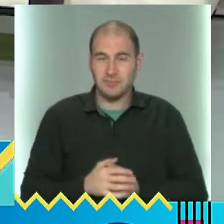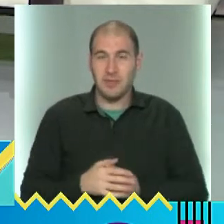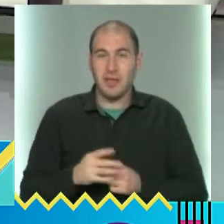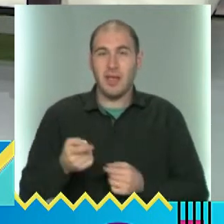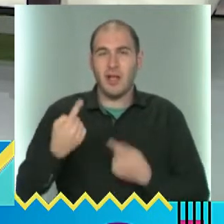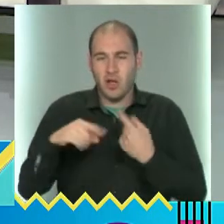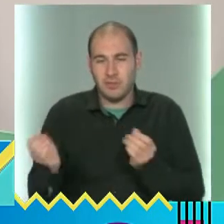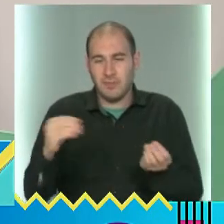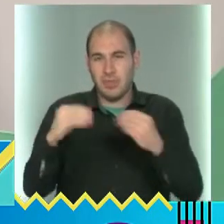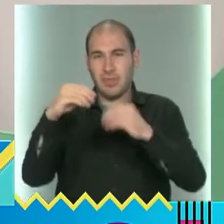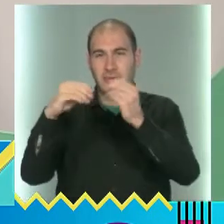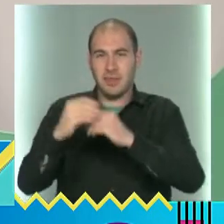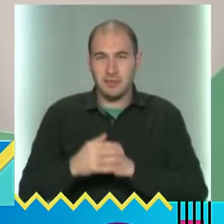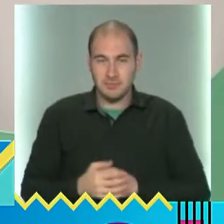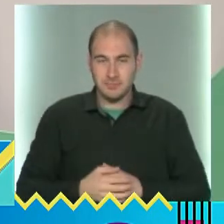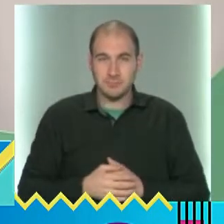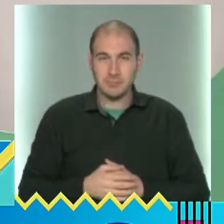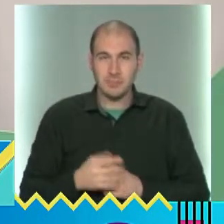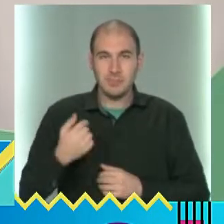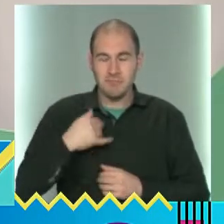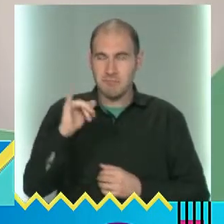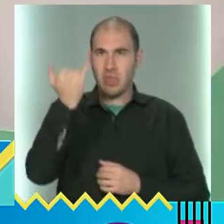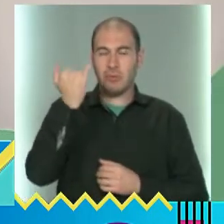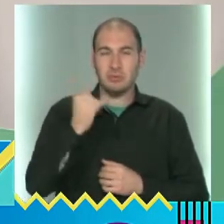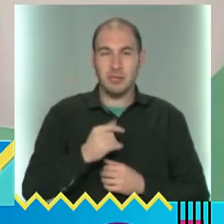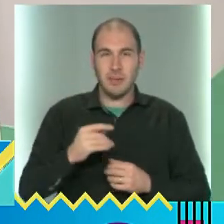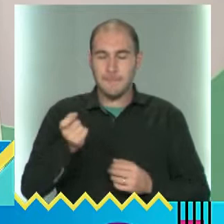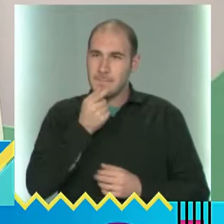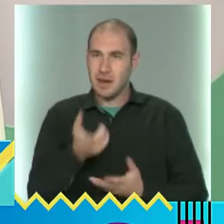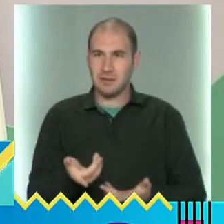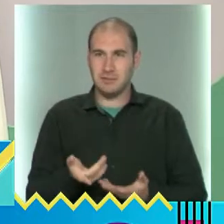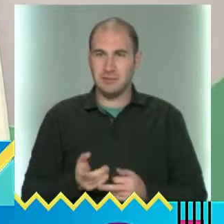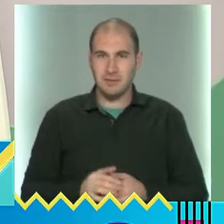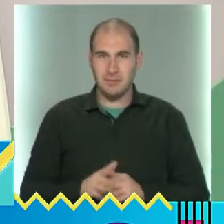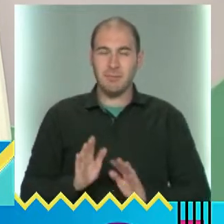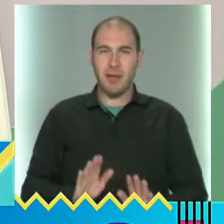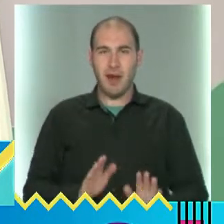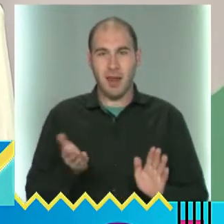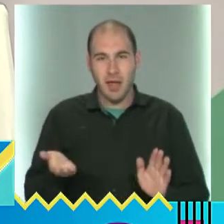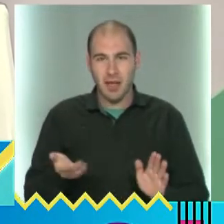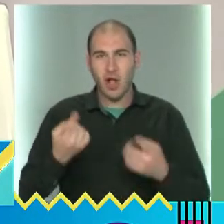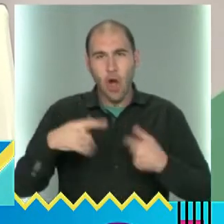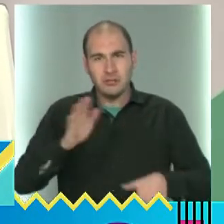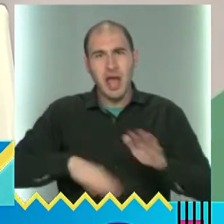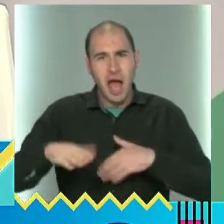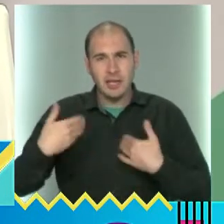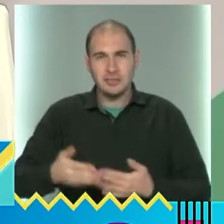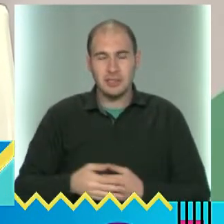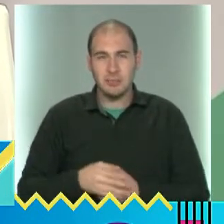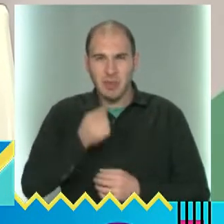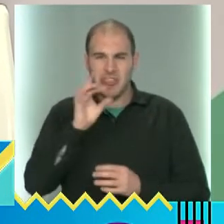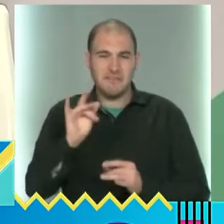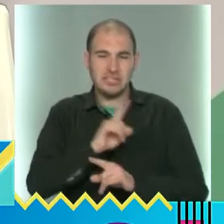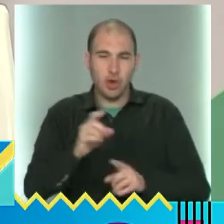rejunte de cosas, en un momento me cayó la ficha, hubo una chispa que dijo... Pará, tenés que hacer cosas y realmente tan difícil no es,